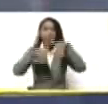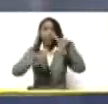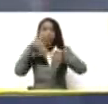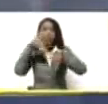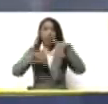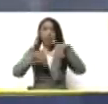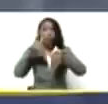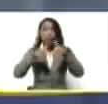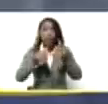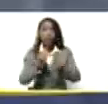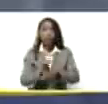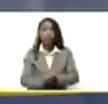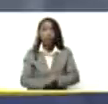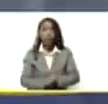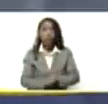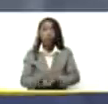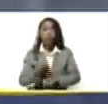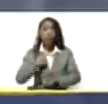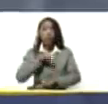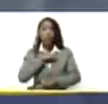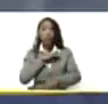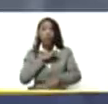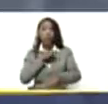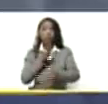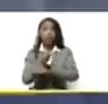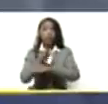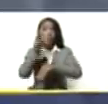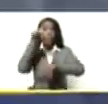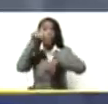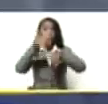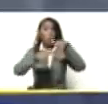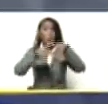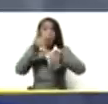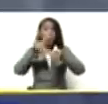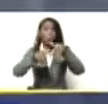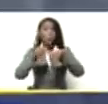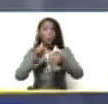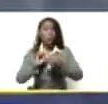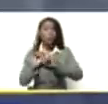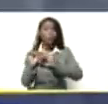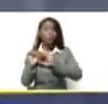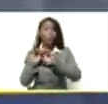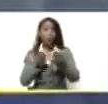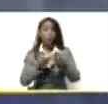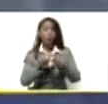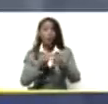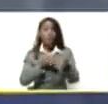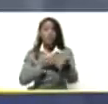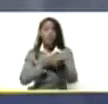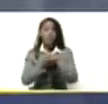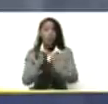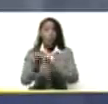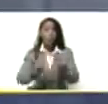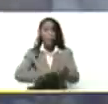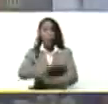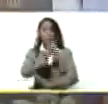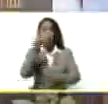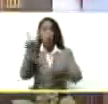la expansión del mercado interno y del comercio son elementos que